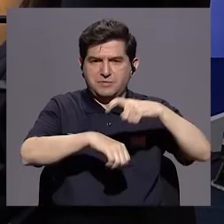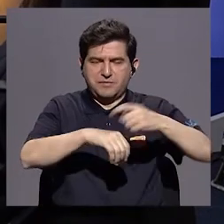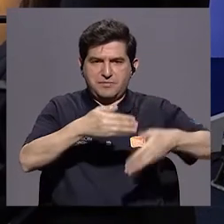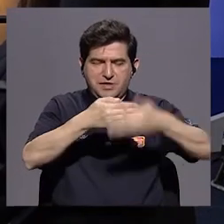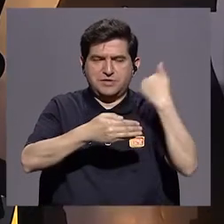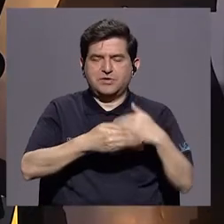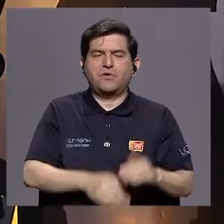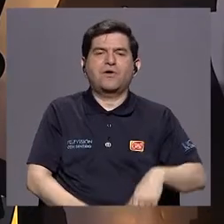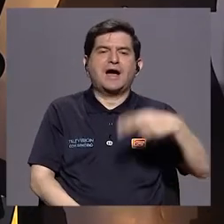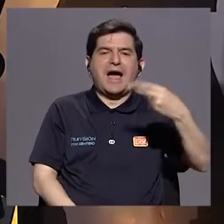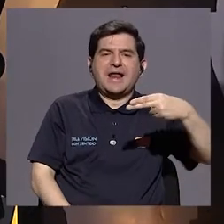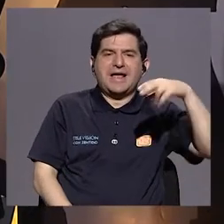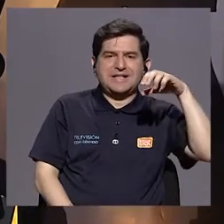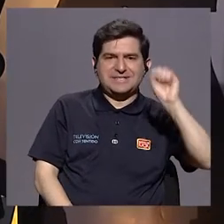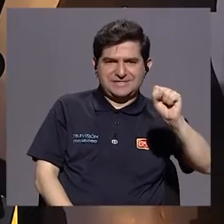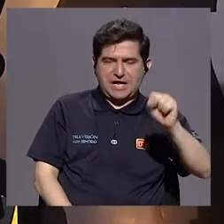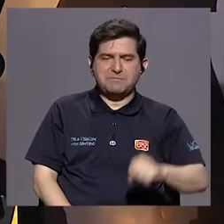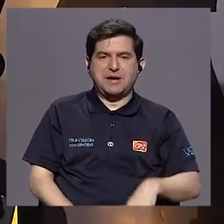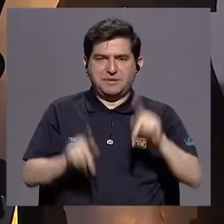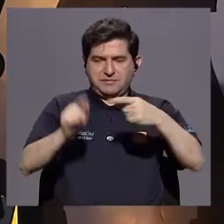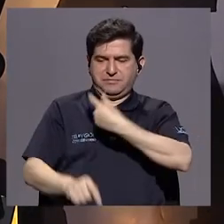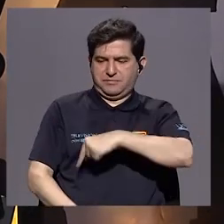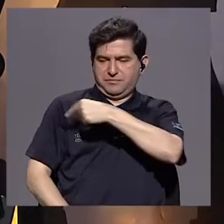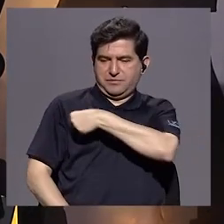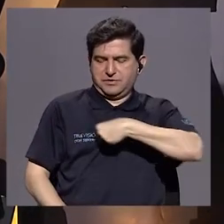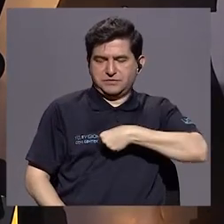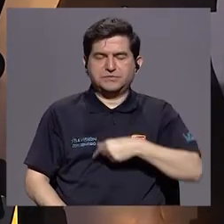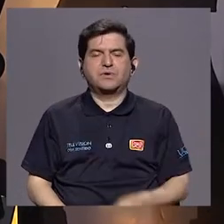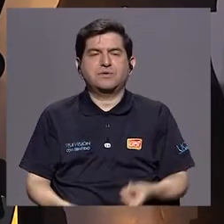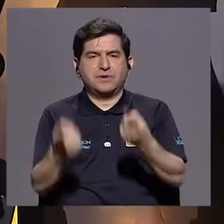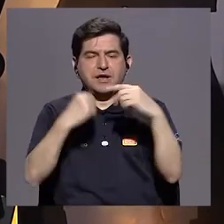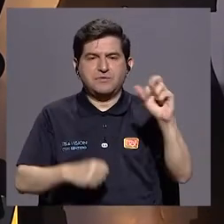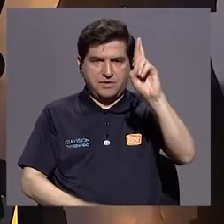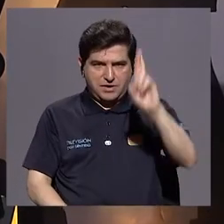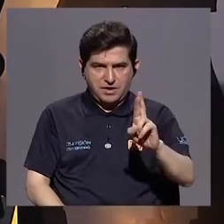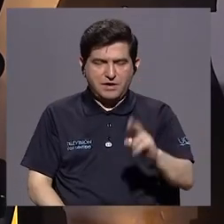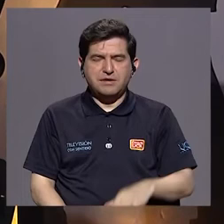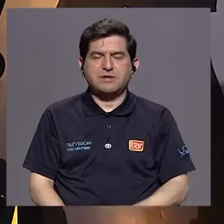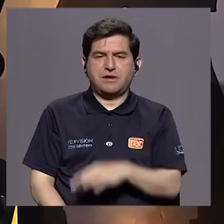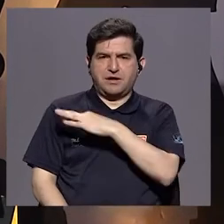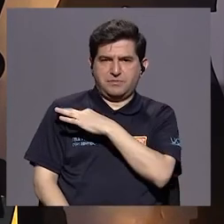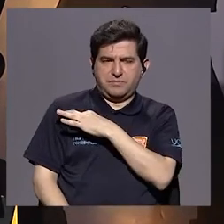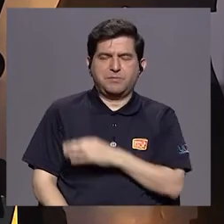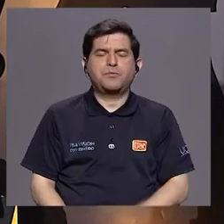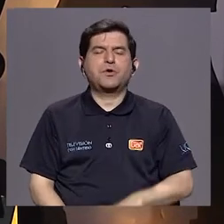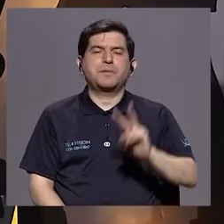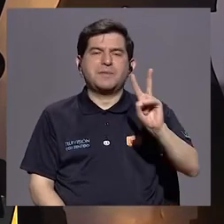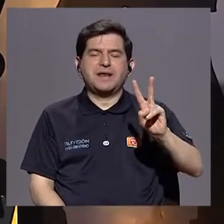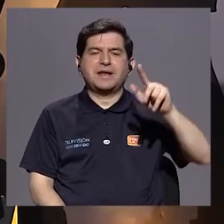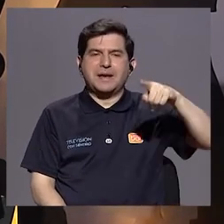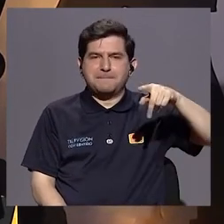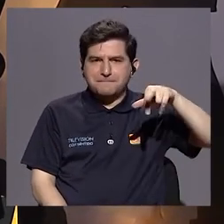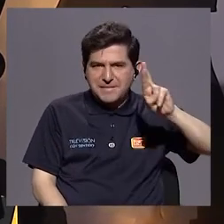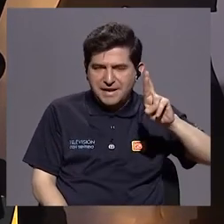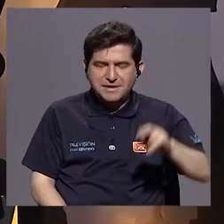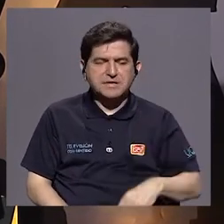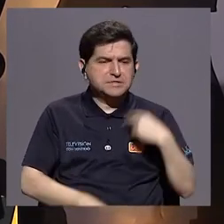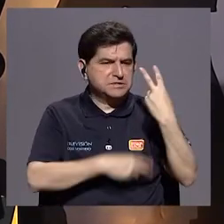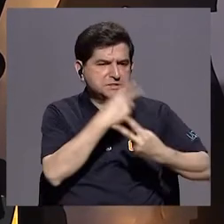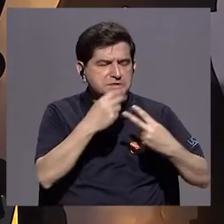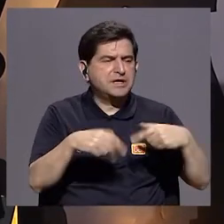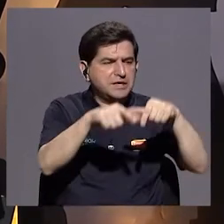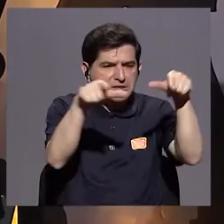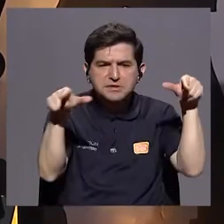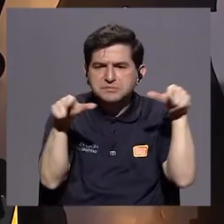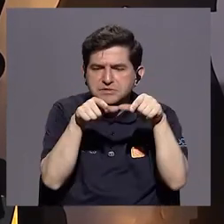ese entonces curador suizo llega a costa rica invitado por doña virginia pérez hacer visitas de